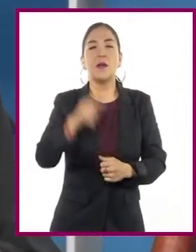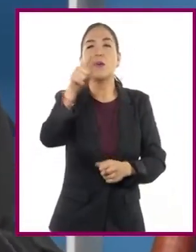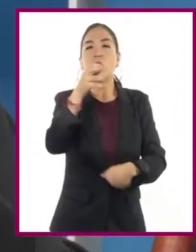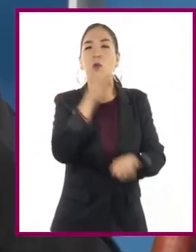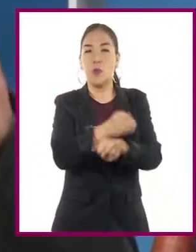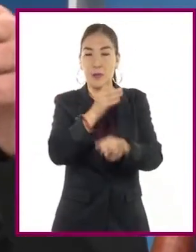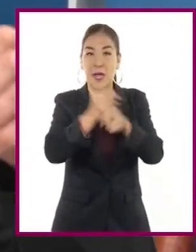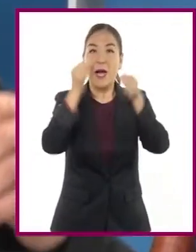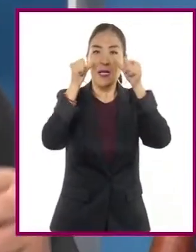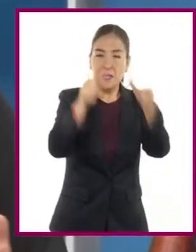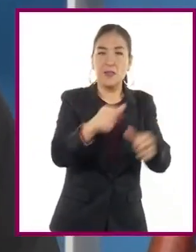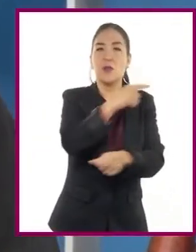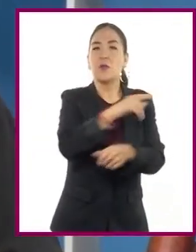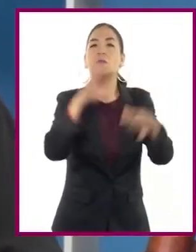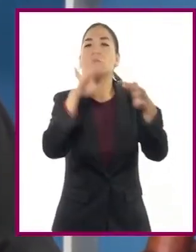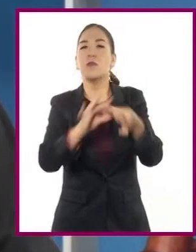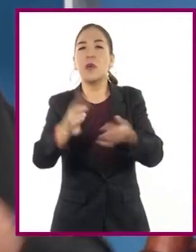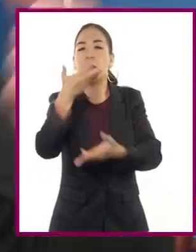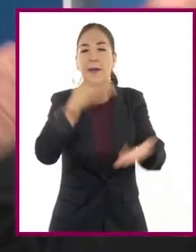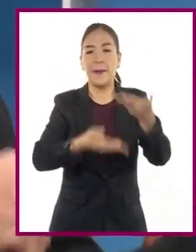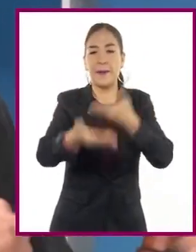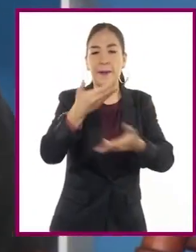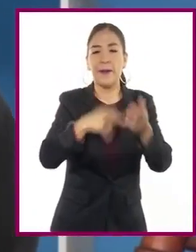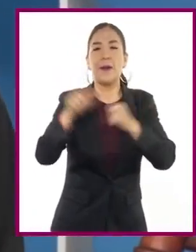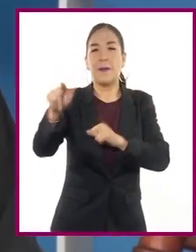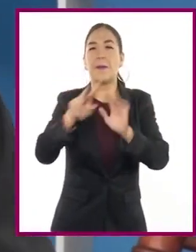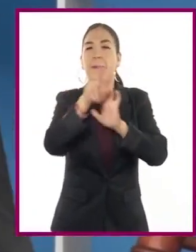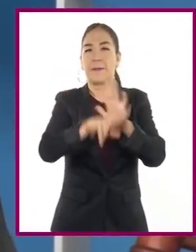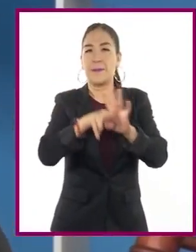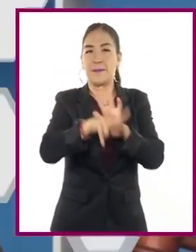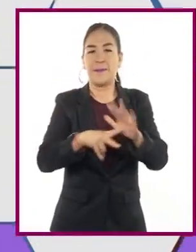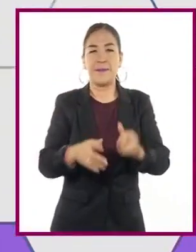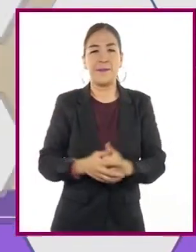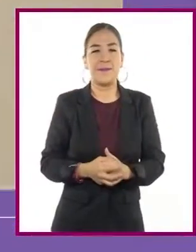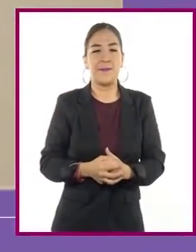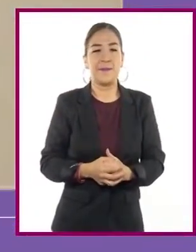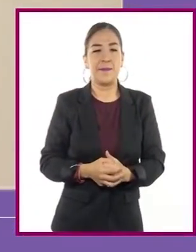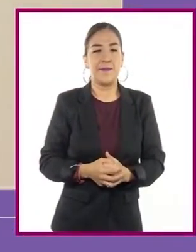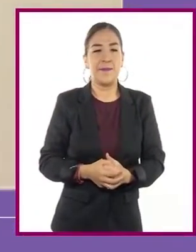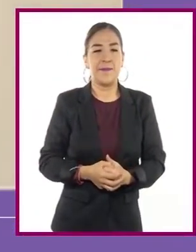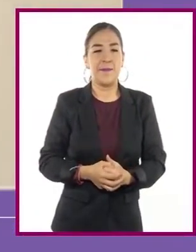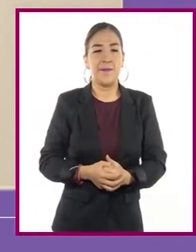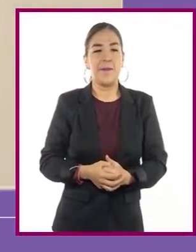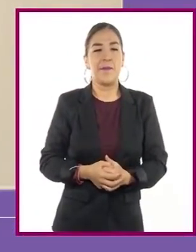Pongamos atención en lo que nos comparte en el siguiente video.